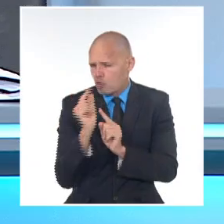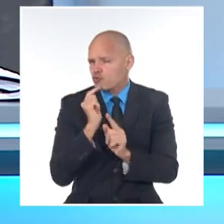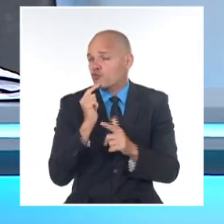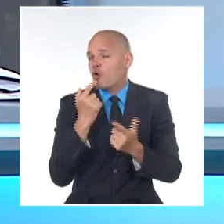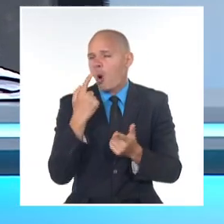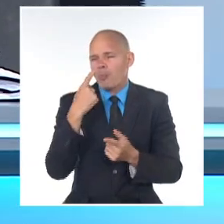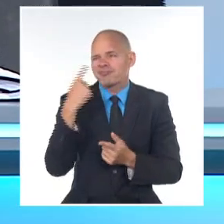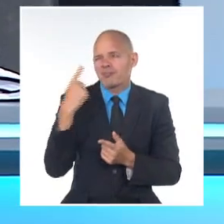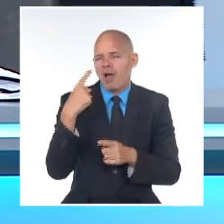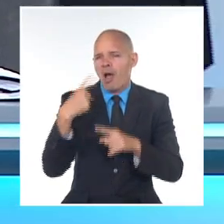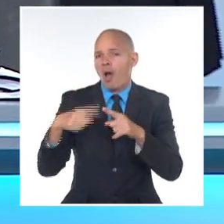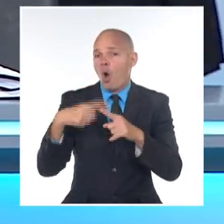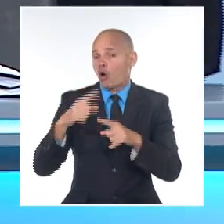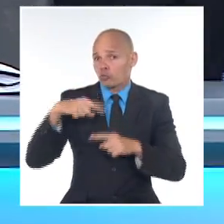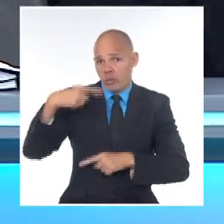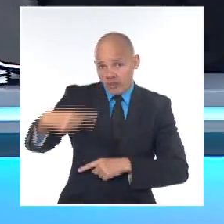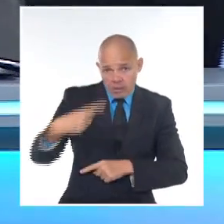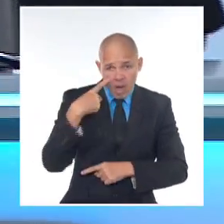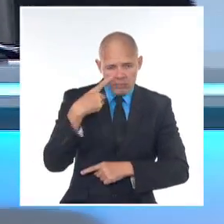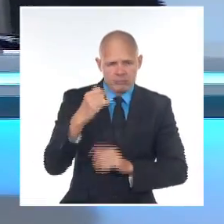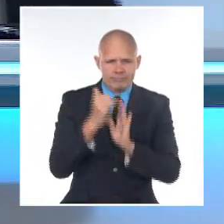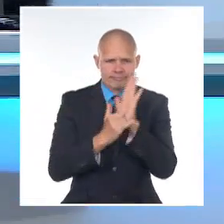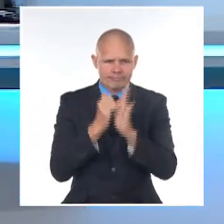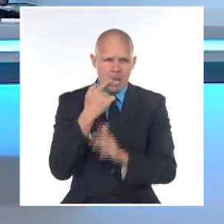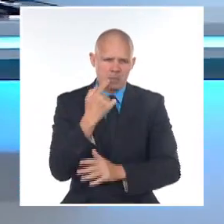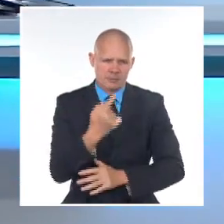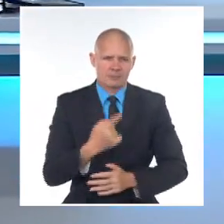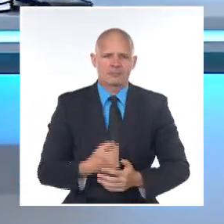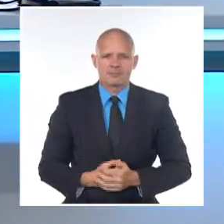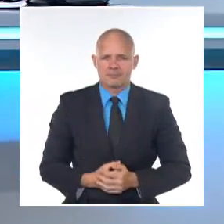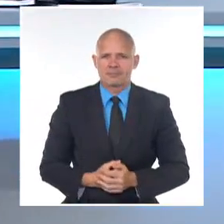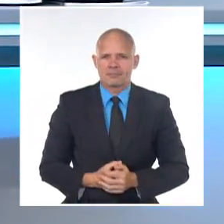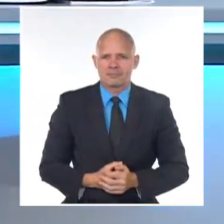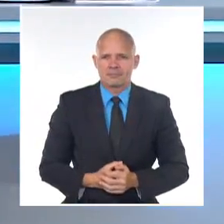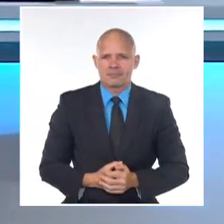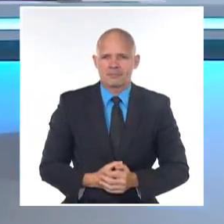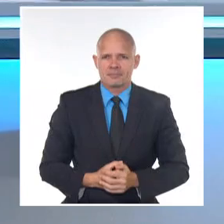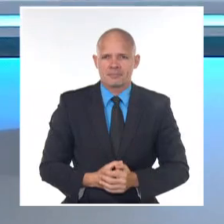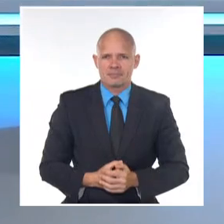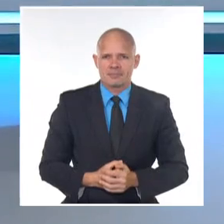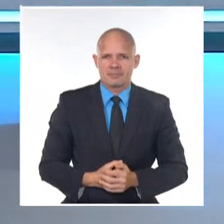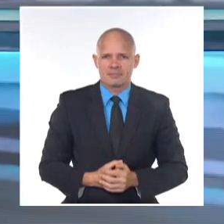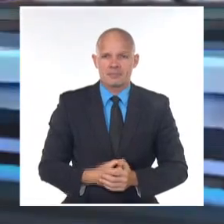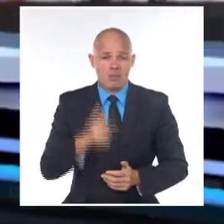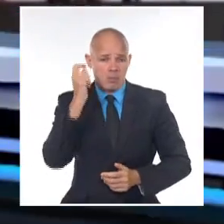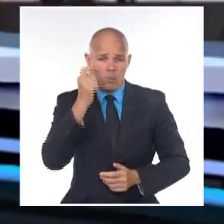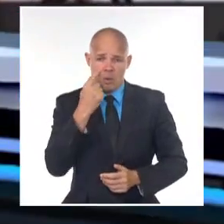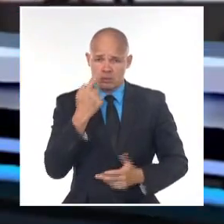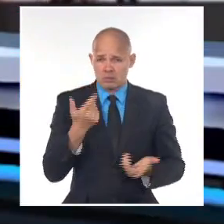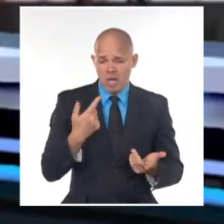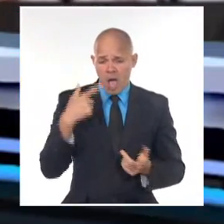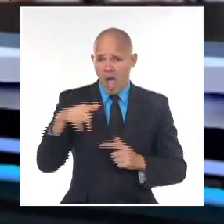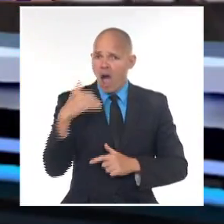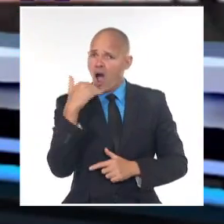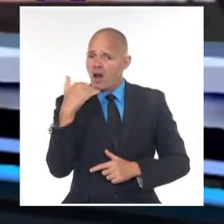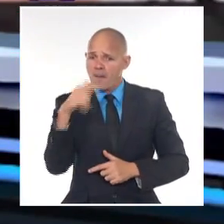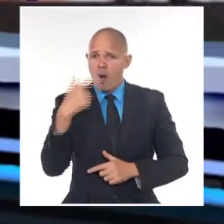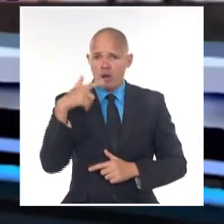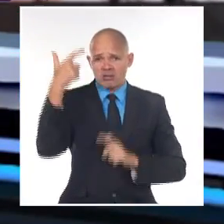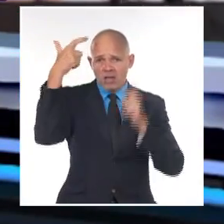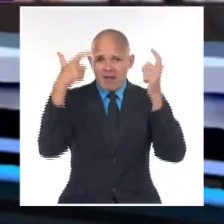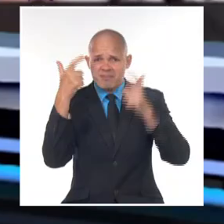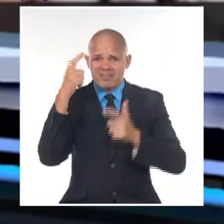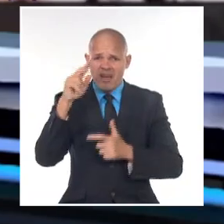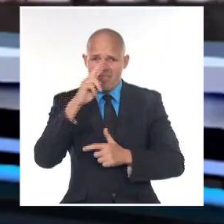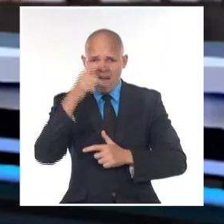ocurre todos los días a través de redes sociales. Vamos a ver. La policía y las tropas especiales métanle botella de gasolina